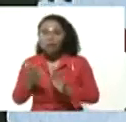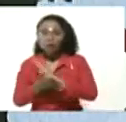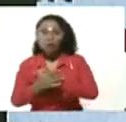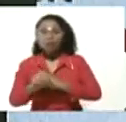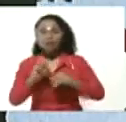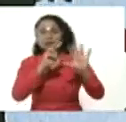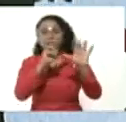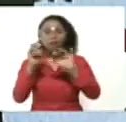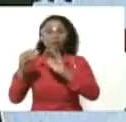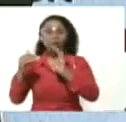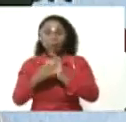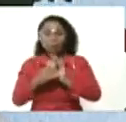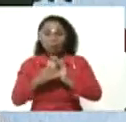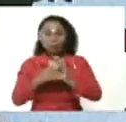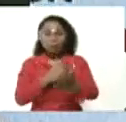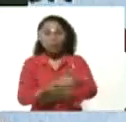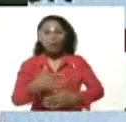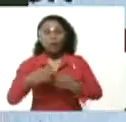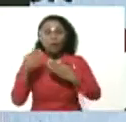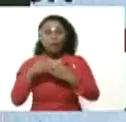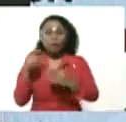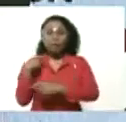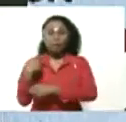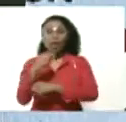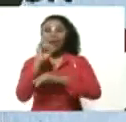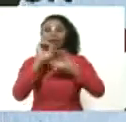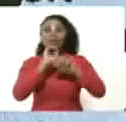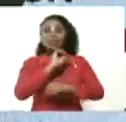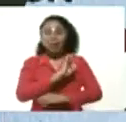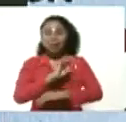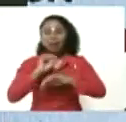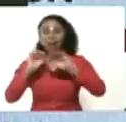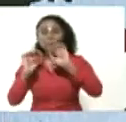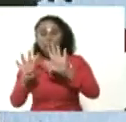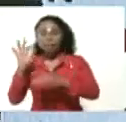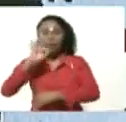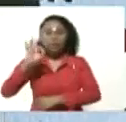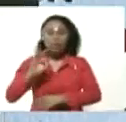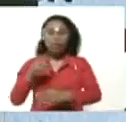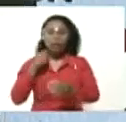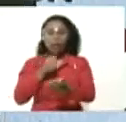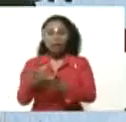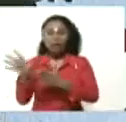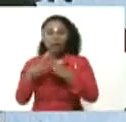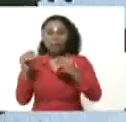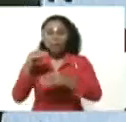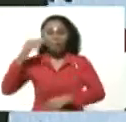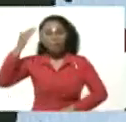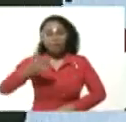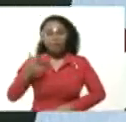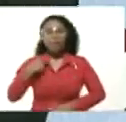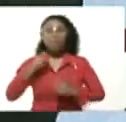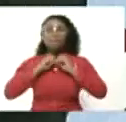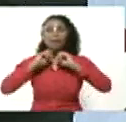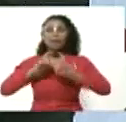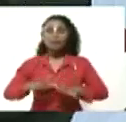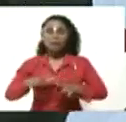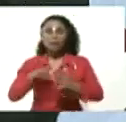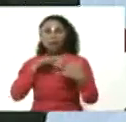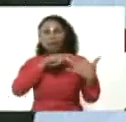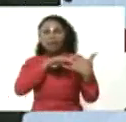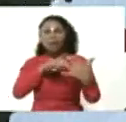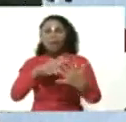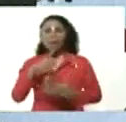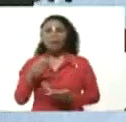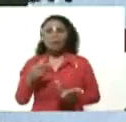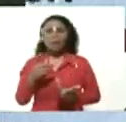millones de dólares, el 39% del gasto militar de todo el planeta, acaba de perder una guerra en uno de los países más pobres